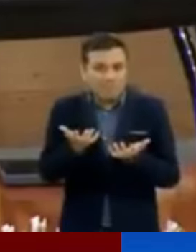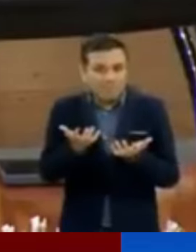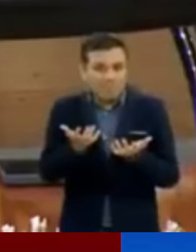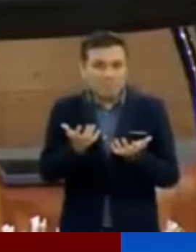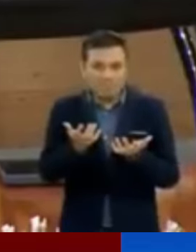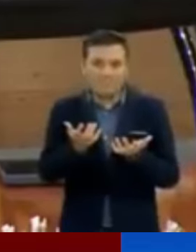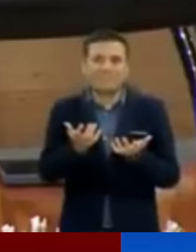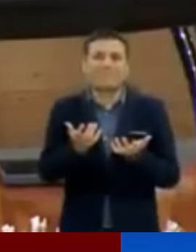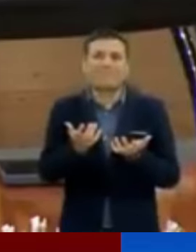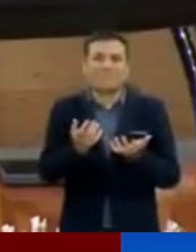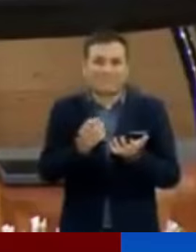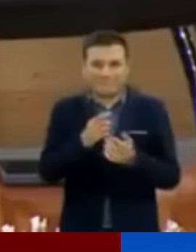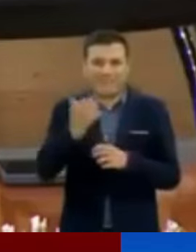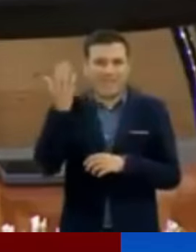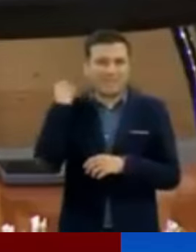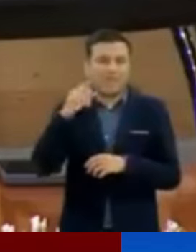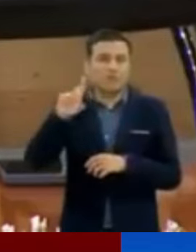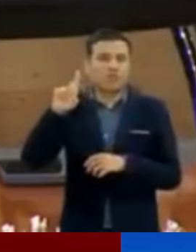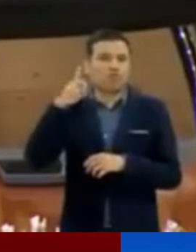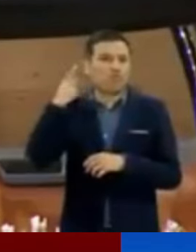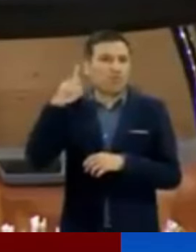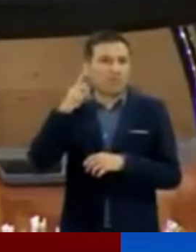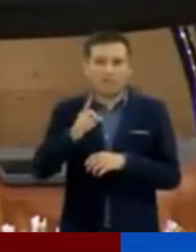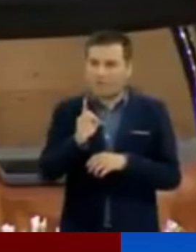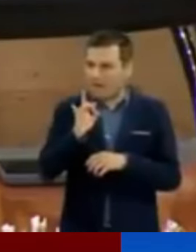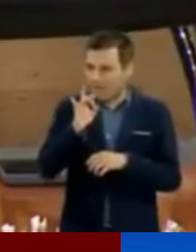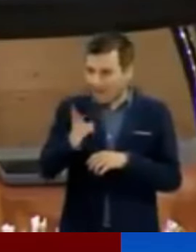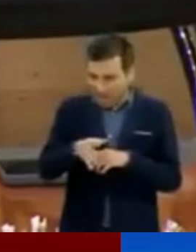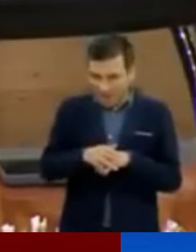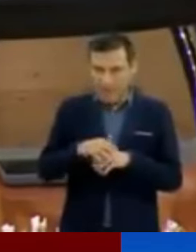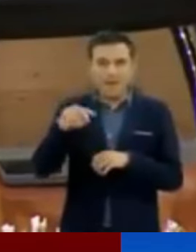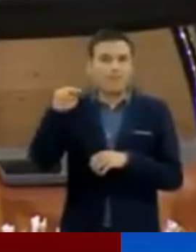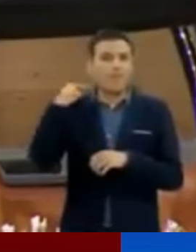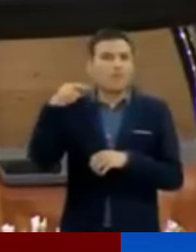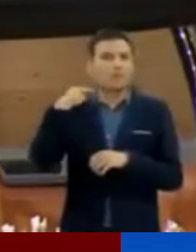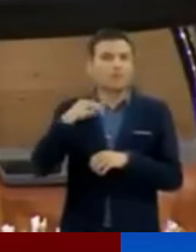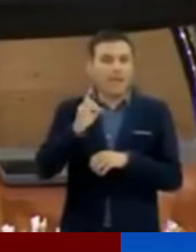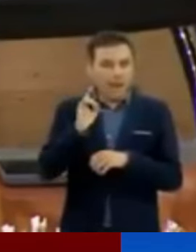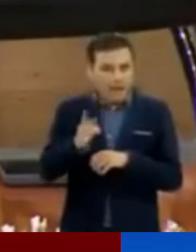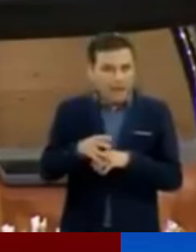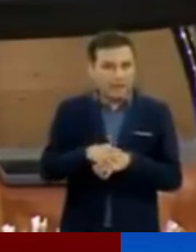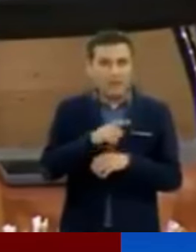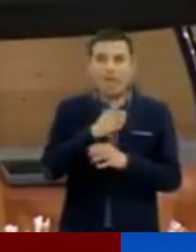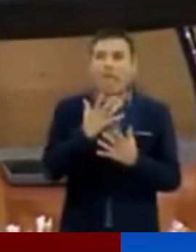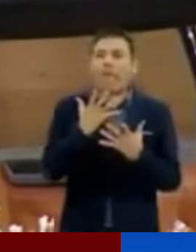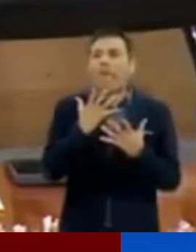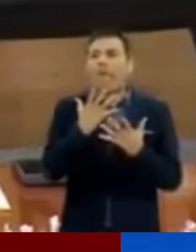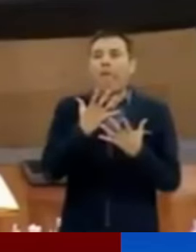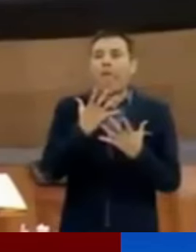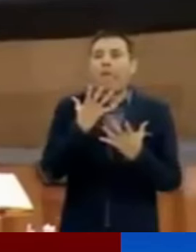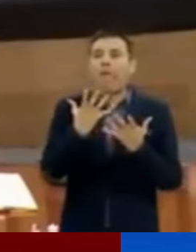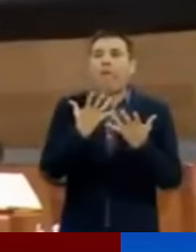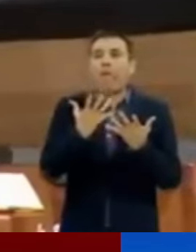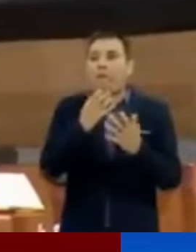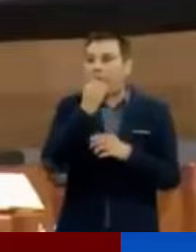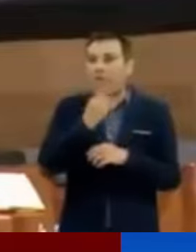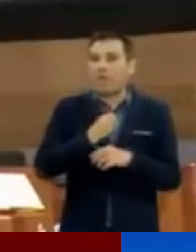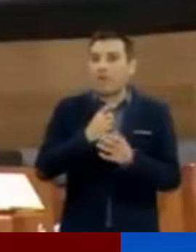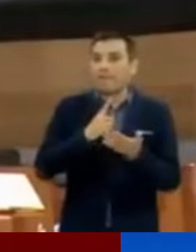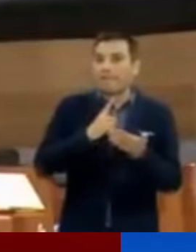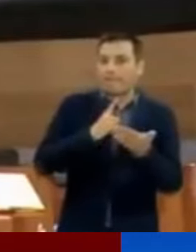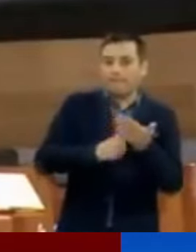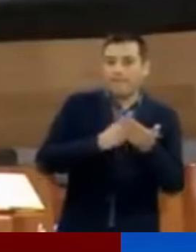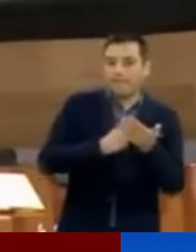que les duele cómo les ganamos en Durango, cómo les ganamos en Veracruz, y por eso se tuvieron que robar nuestros triunfos en Papantla y